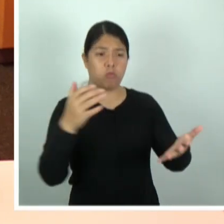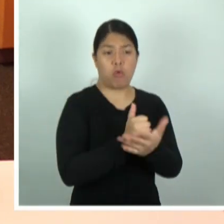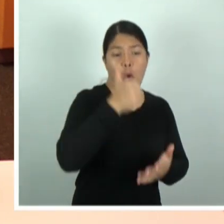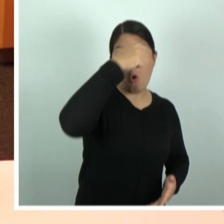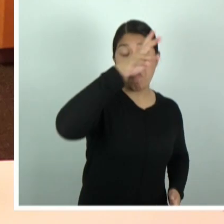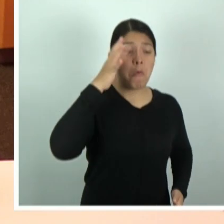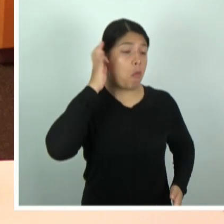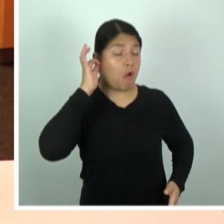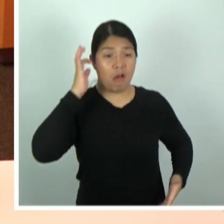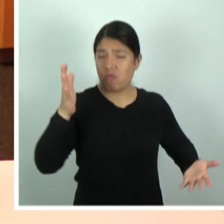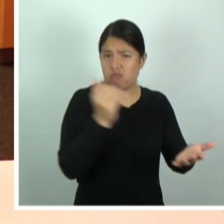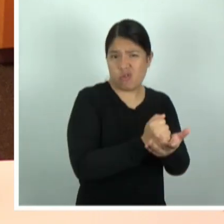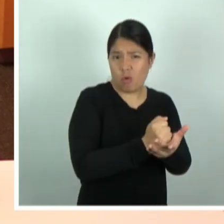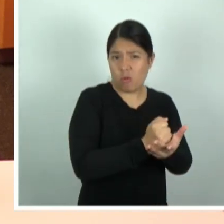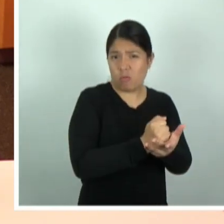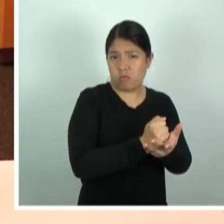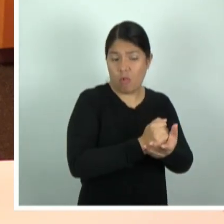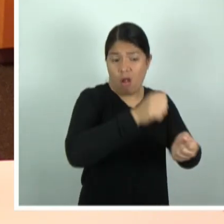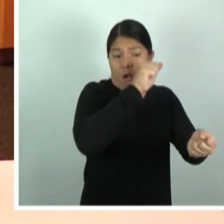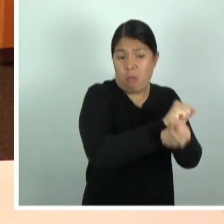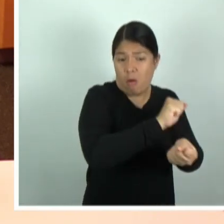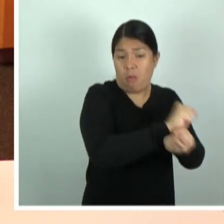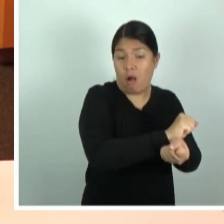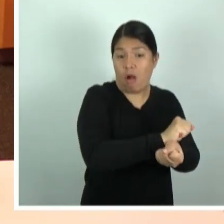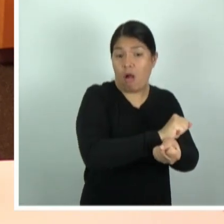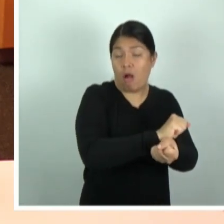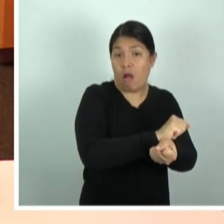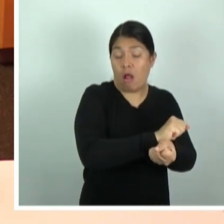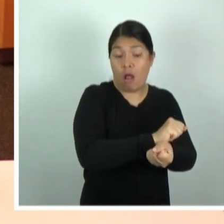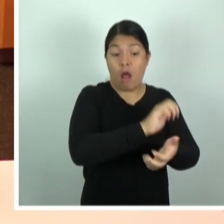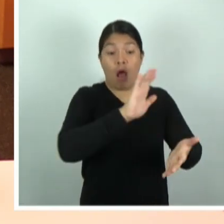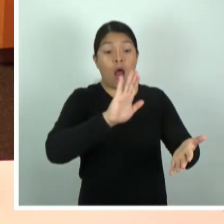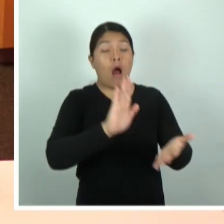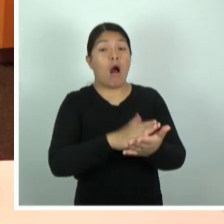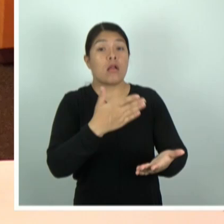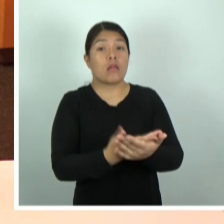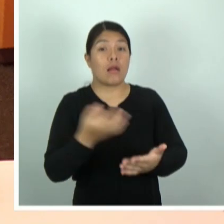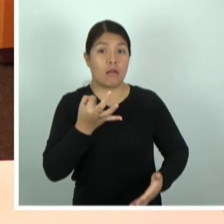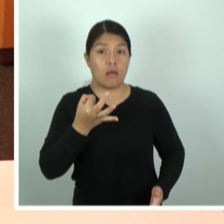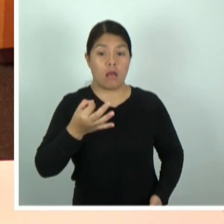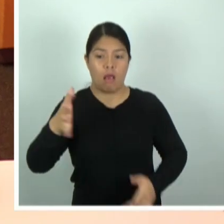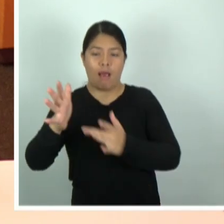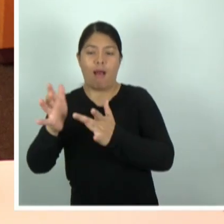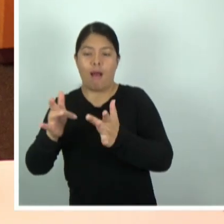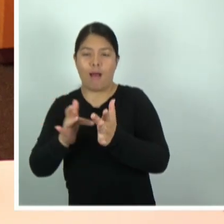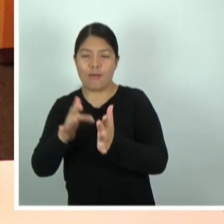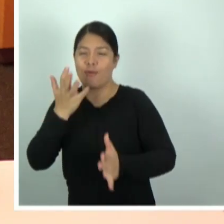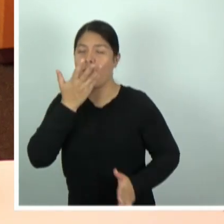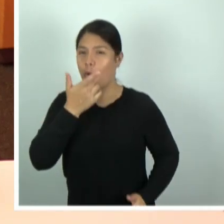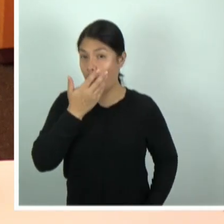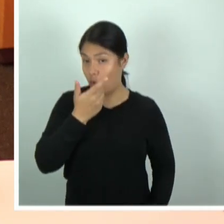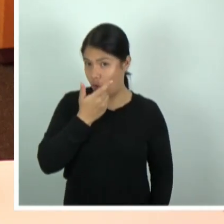que no conozca a Jesucristo hasta el momento. Porque conocer a